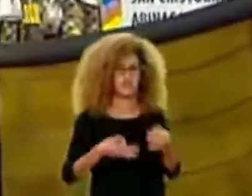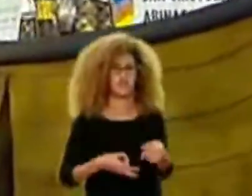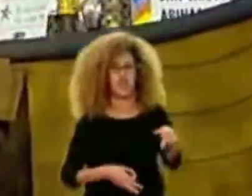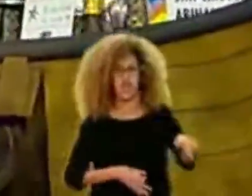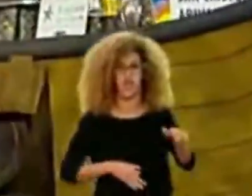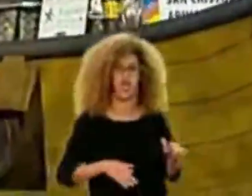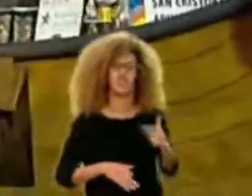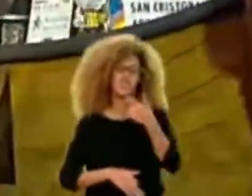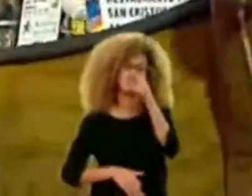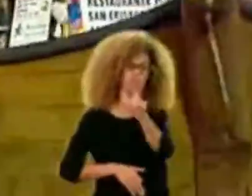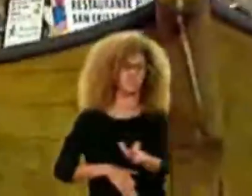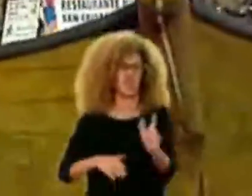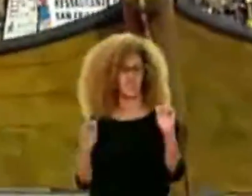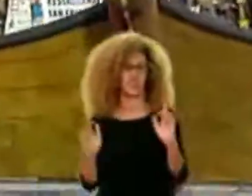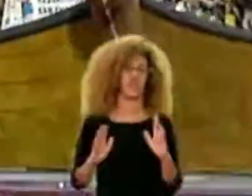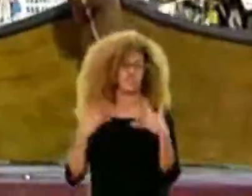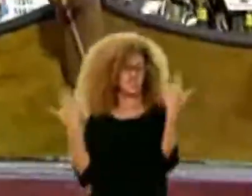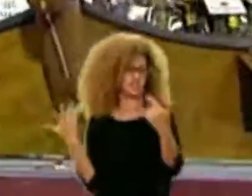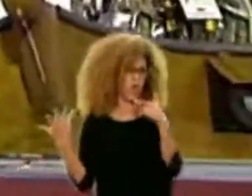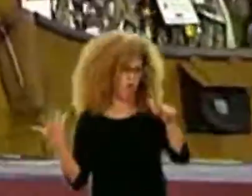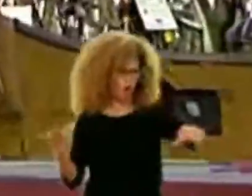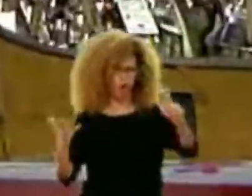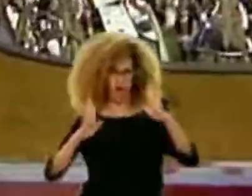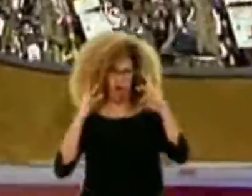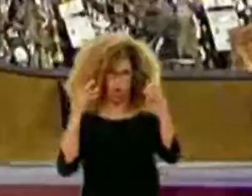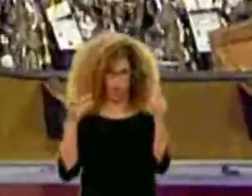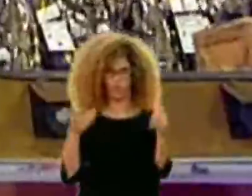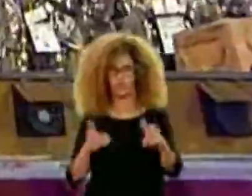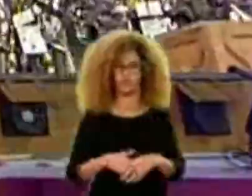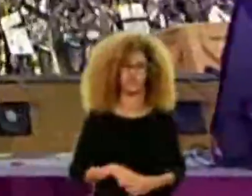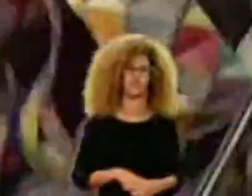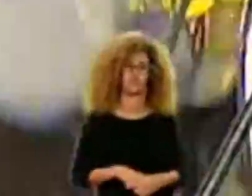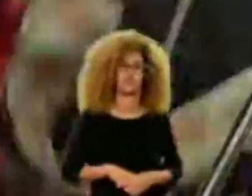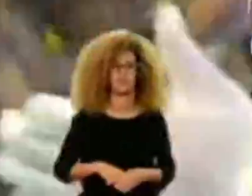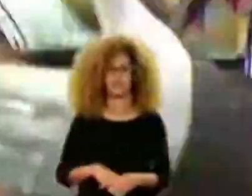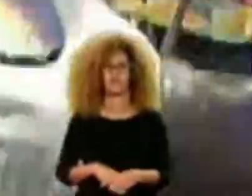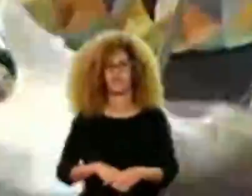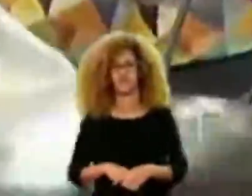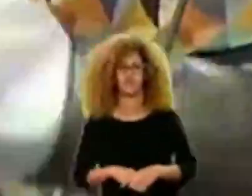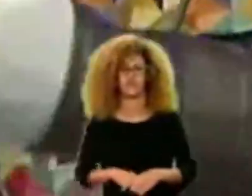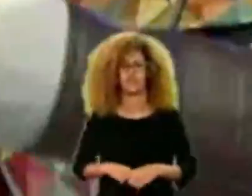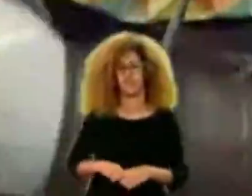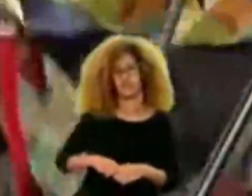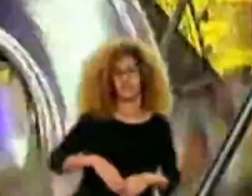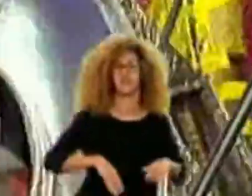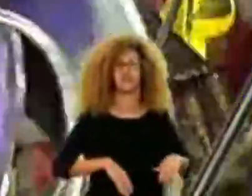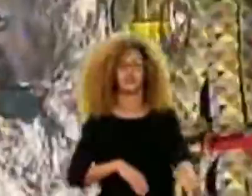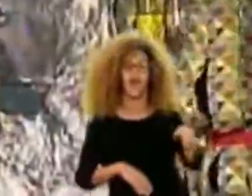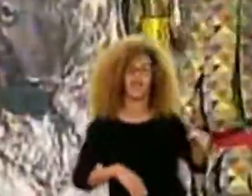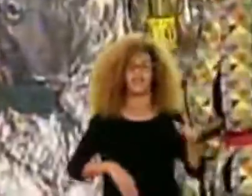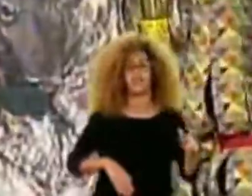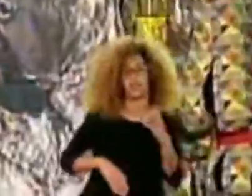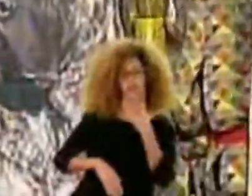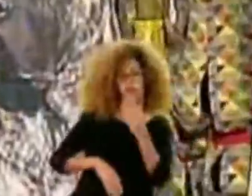Superviviente, ah, lo acusó de agresivo. No ataca y menos se va nada.